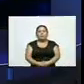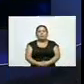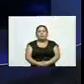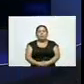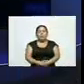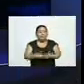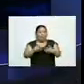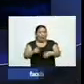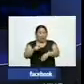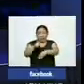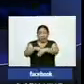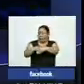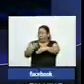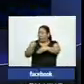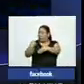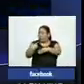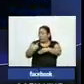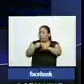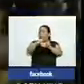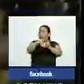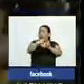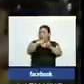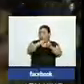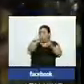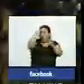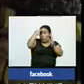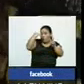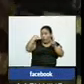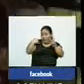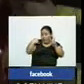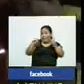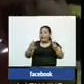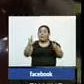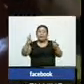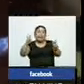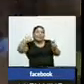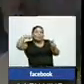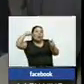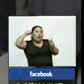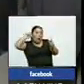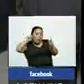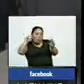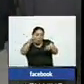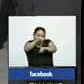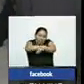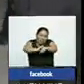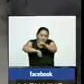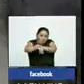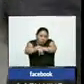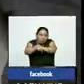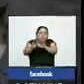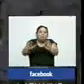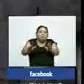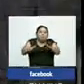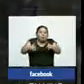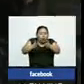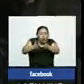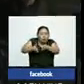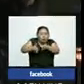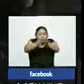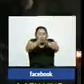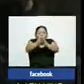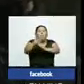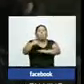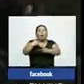En las últimas horas, dos mujeres y siete hombres fueron detenidos por la División General de Tránsito de la Policía Nacional Civil